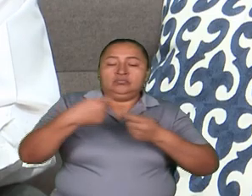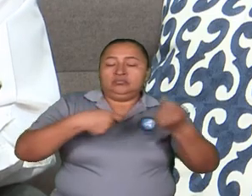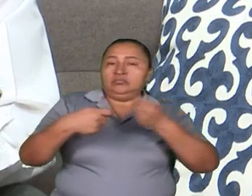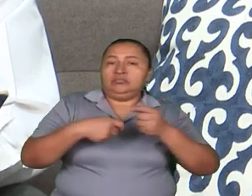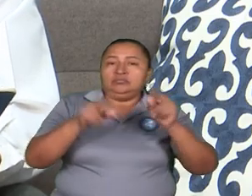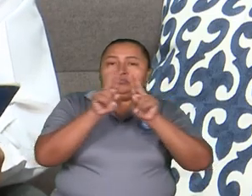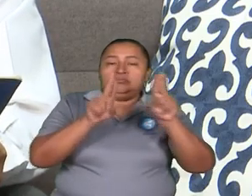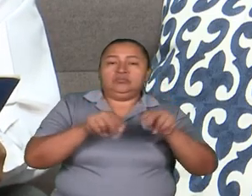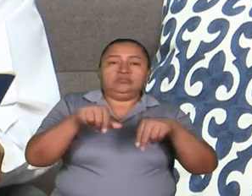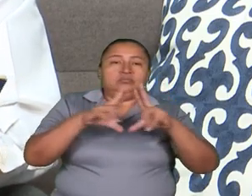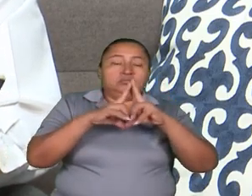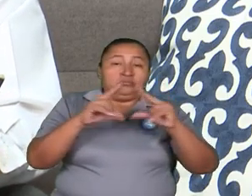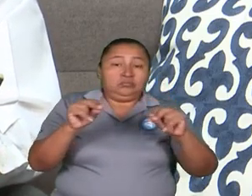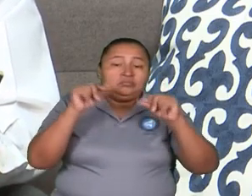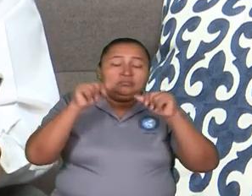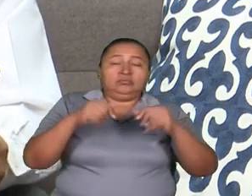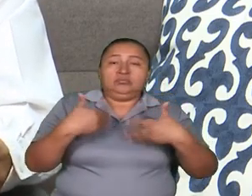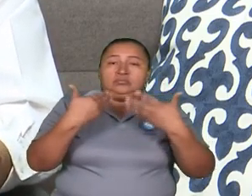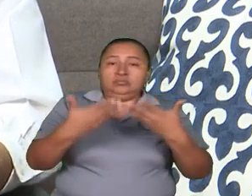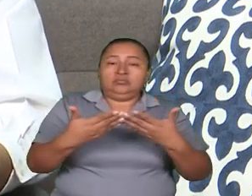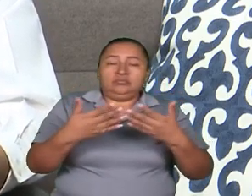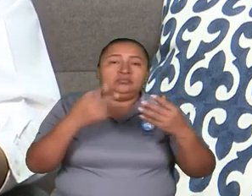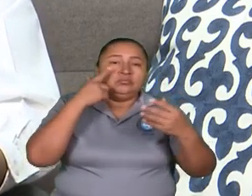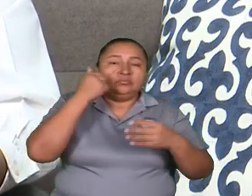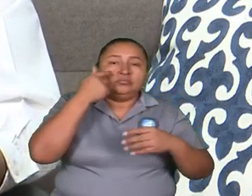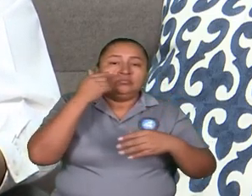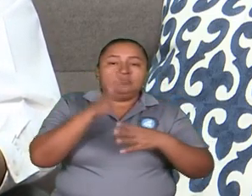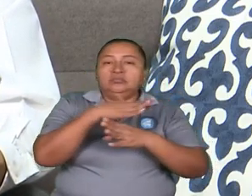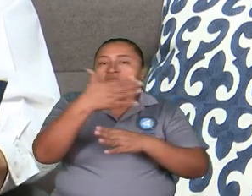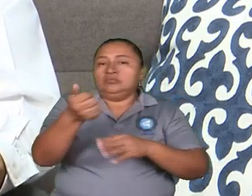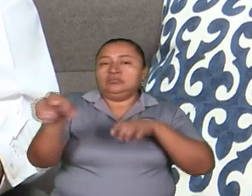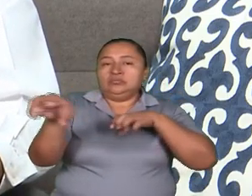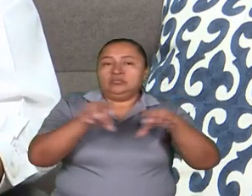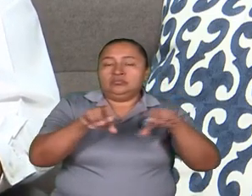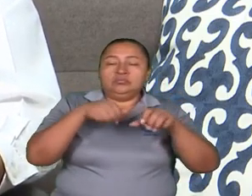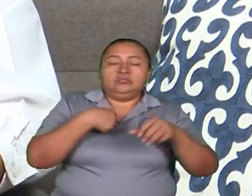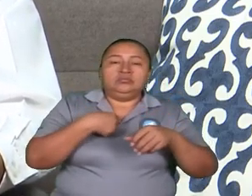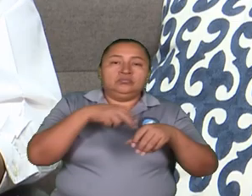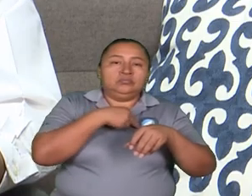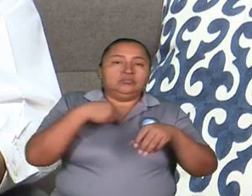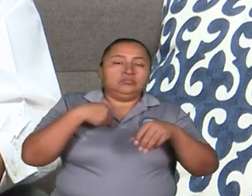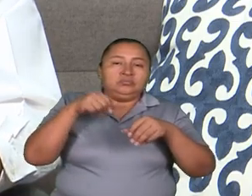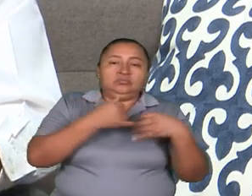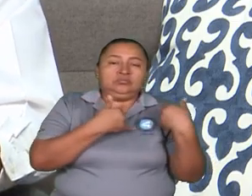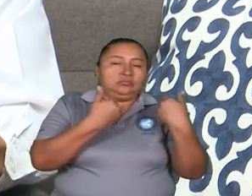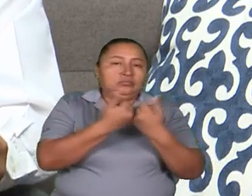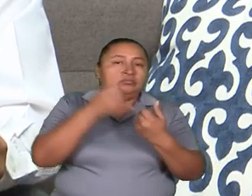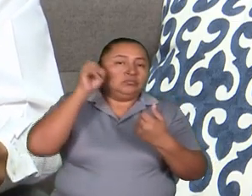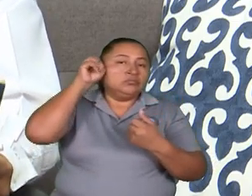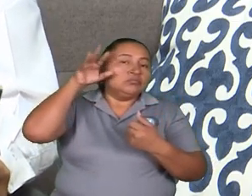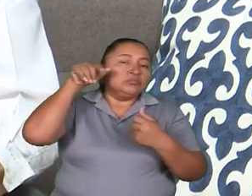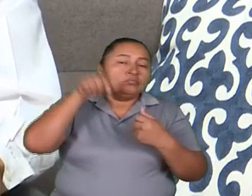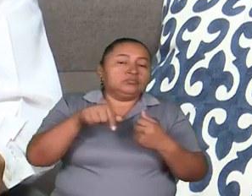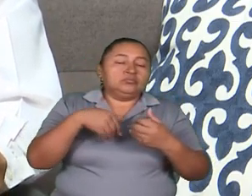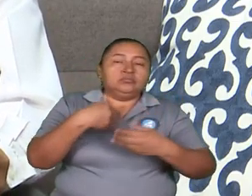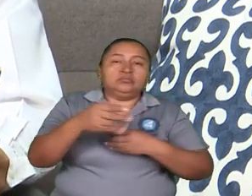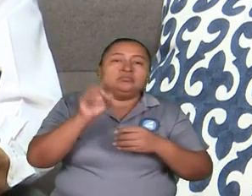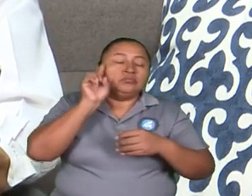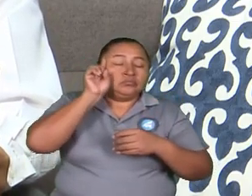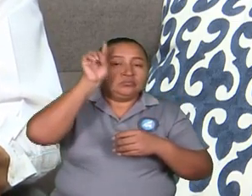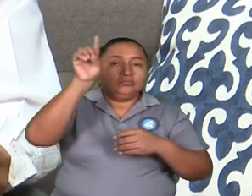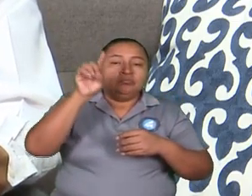ampliaciones, acondicionamiento para que lleguen las y los nicaragüenses a continuar disfrutando, pero también turistas extranjeros, y te entiendo